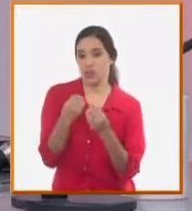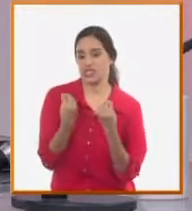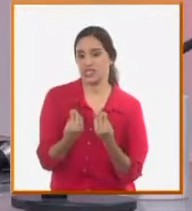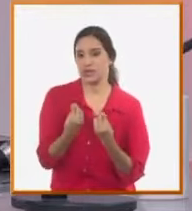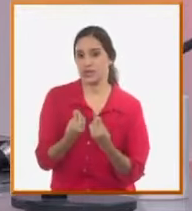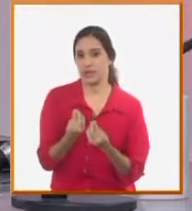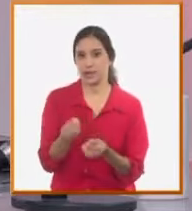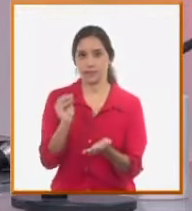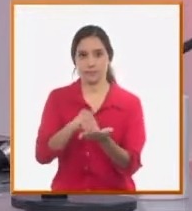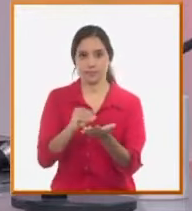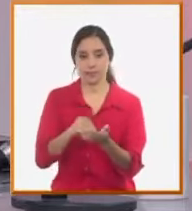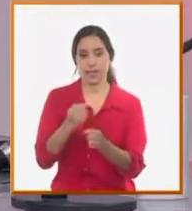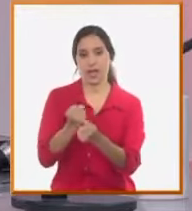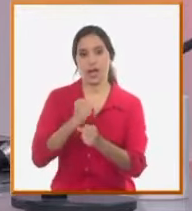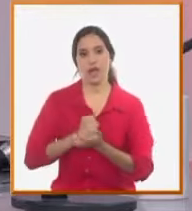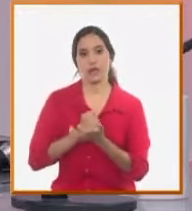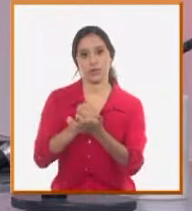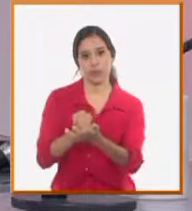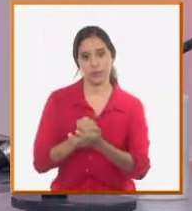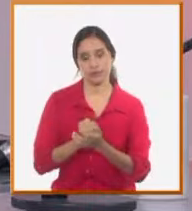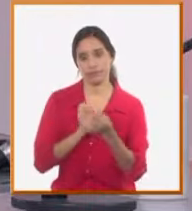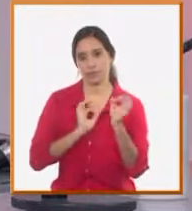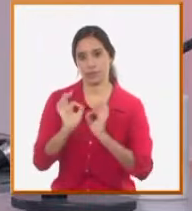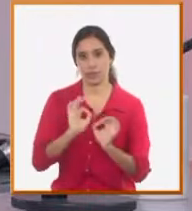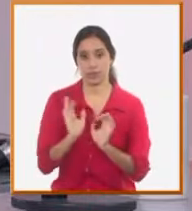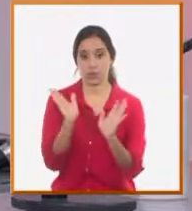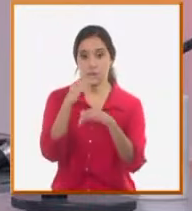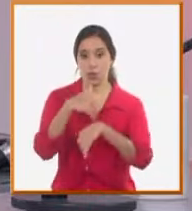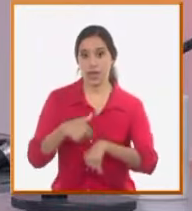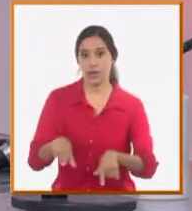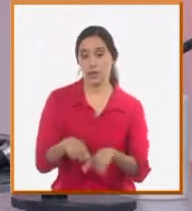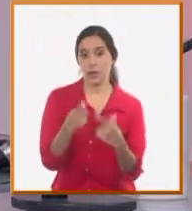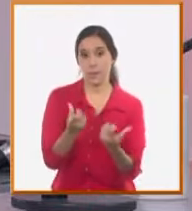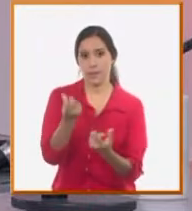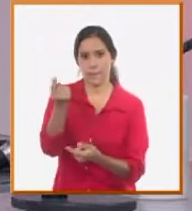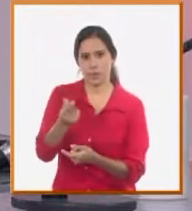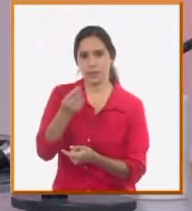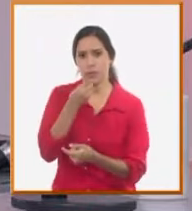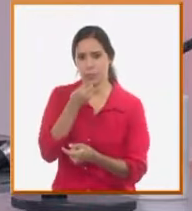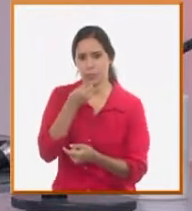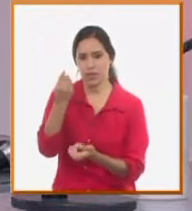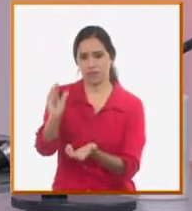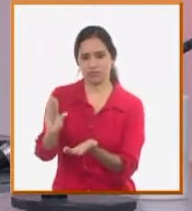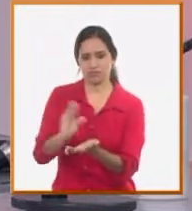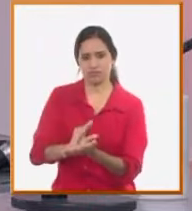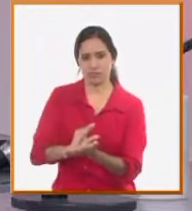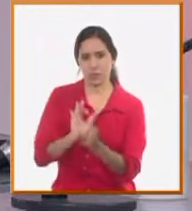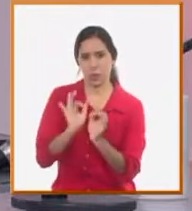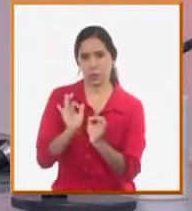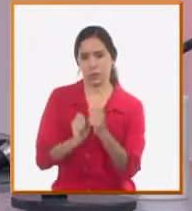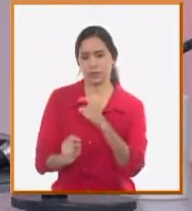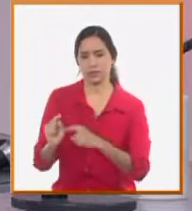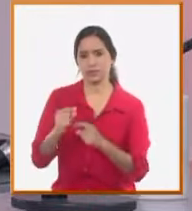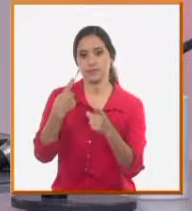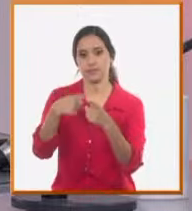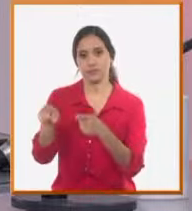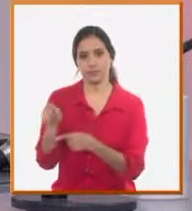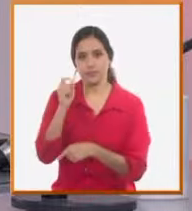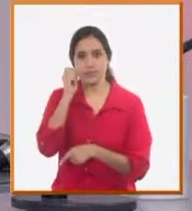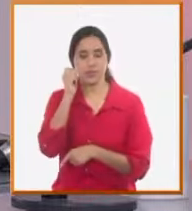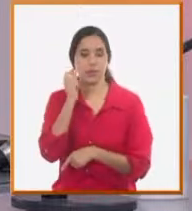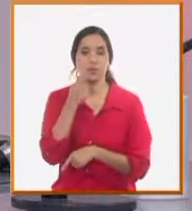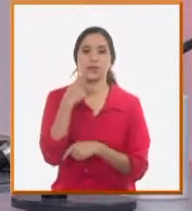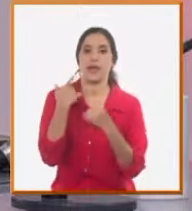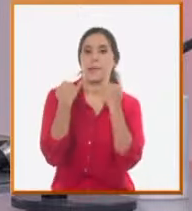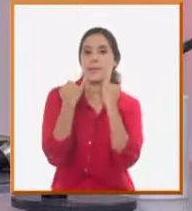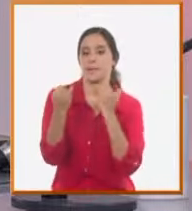use correctamente. Si no cumple, el inversionista puede cobrar su seguro. Irina dice: me interesa ser agente